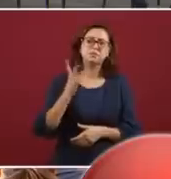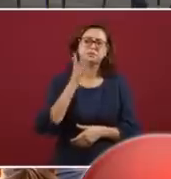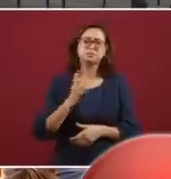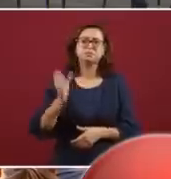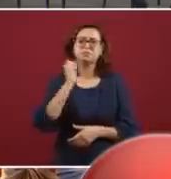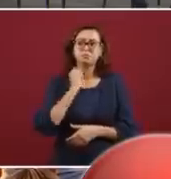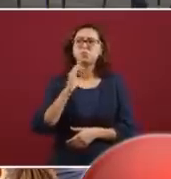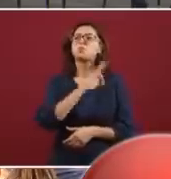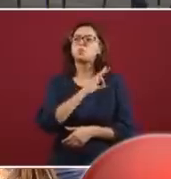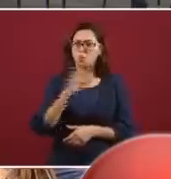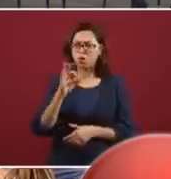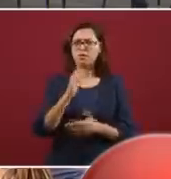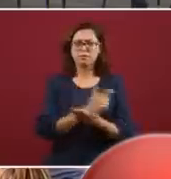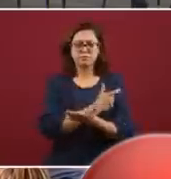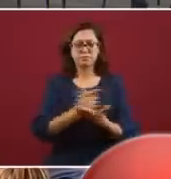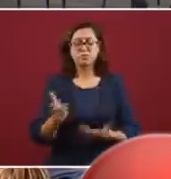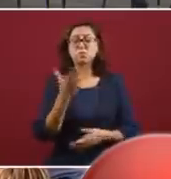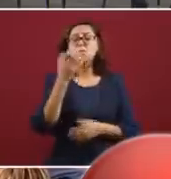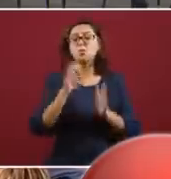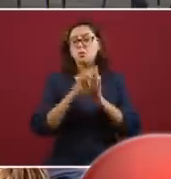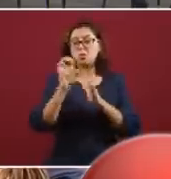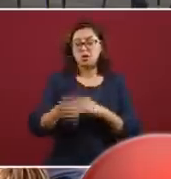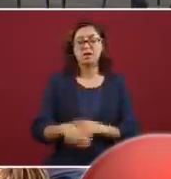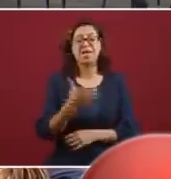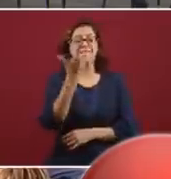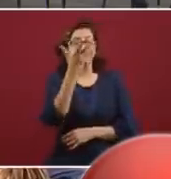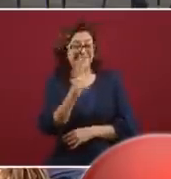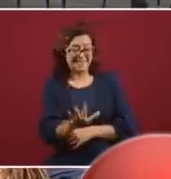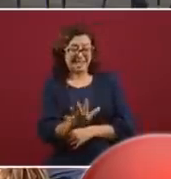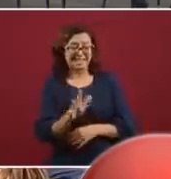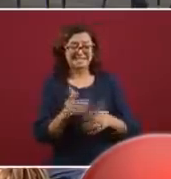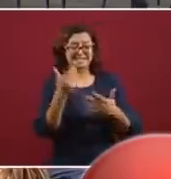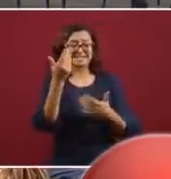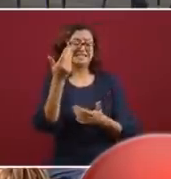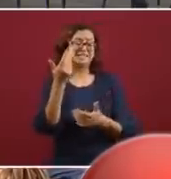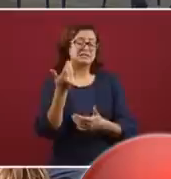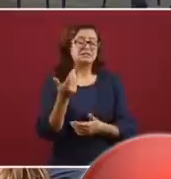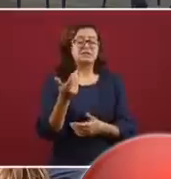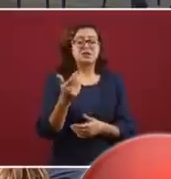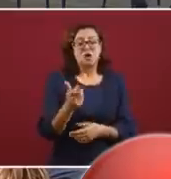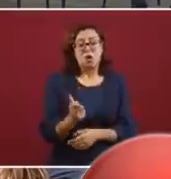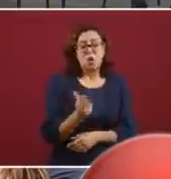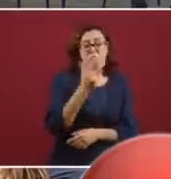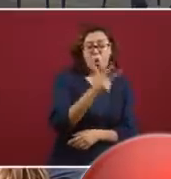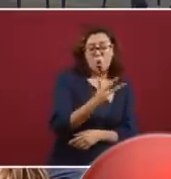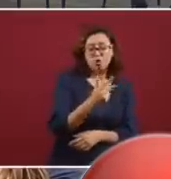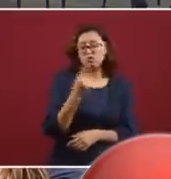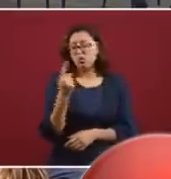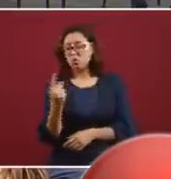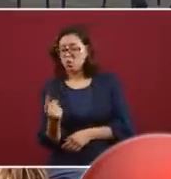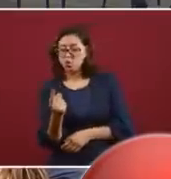cobrar. Si resulta que de 10 no se pueden cobrar 5, no se puede cobrar 8, no se puede cobrar 1, y no se